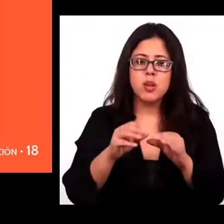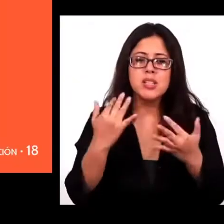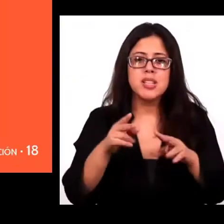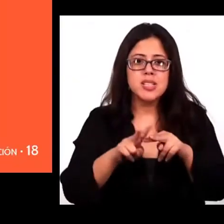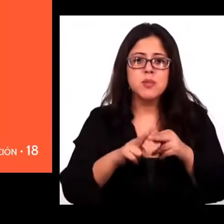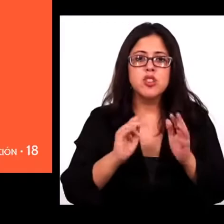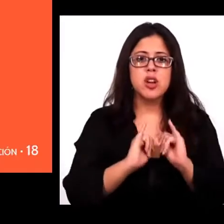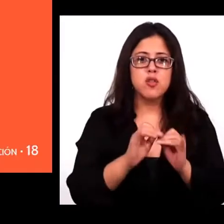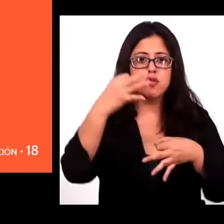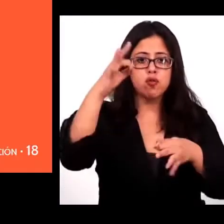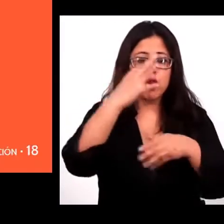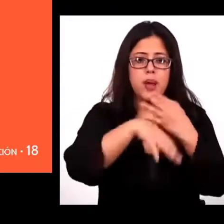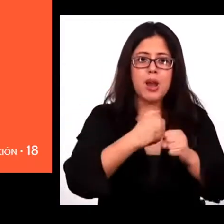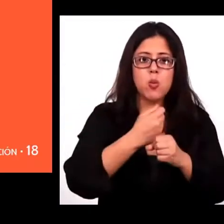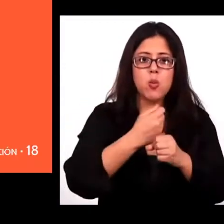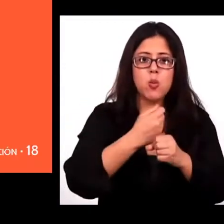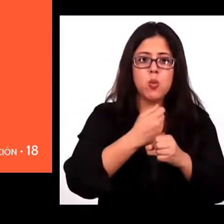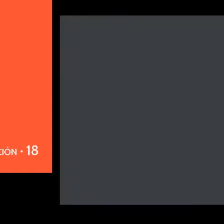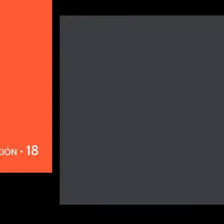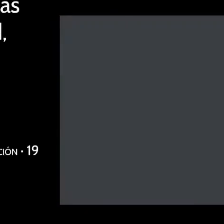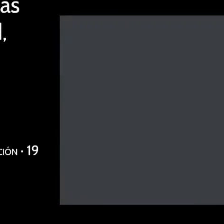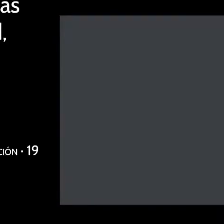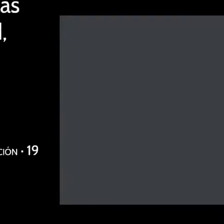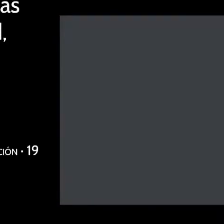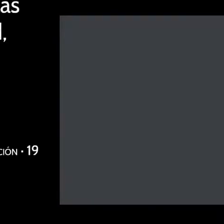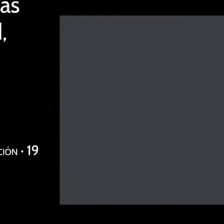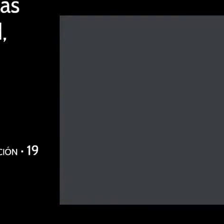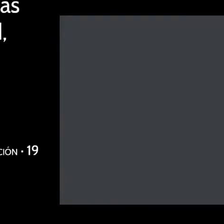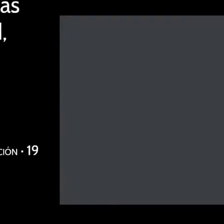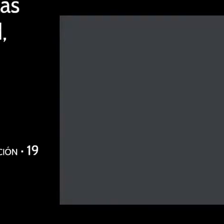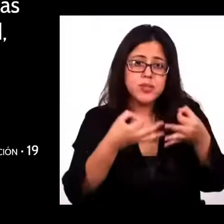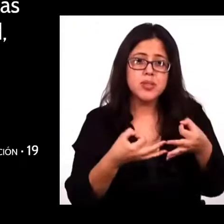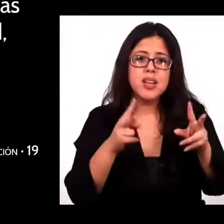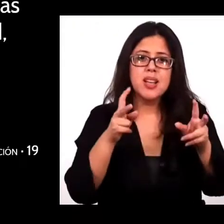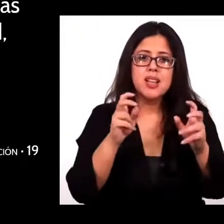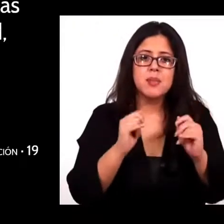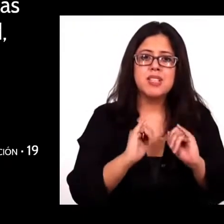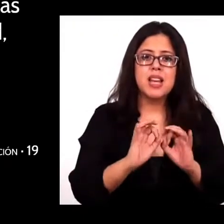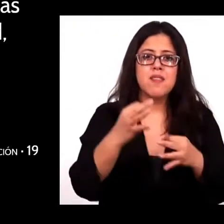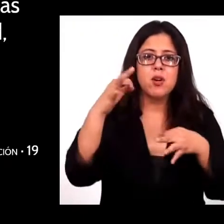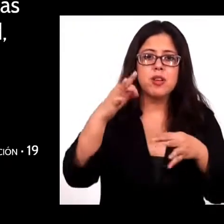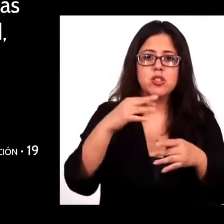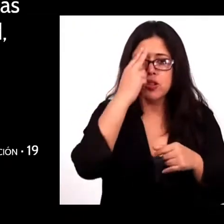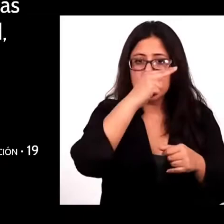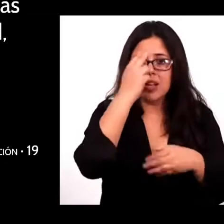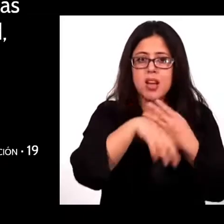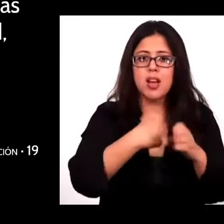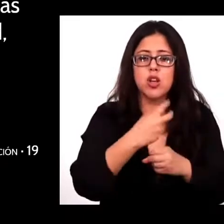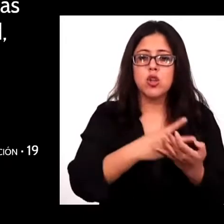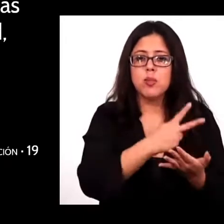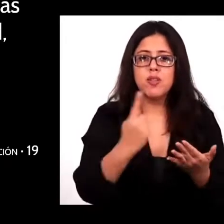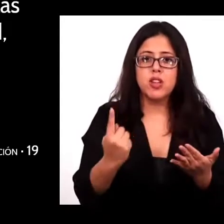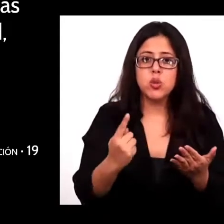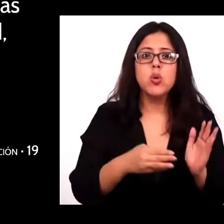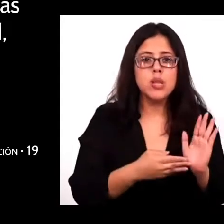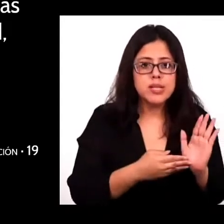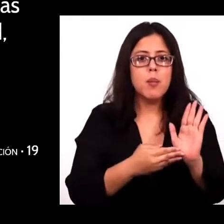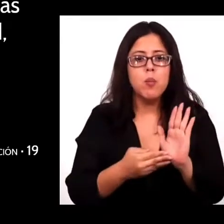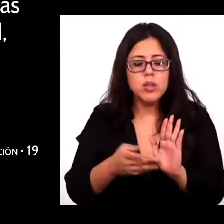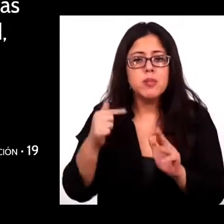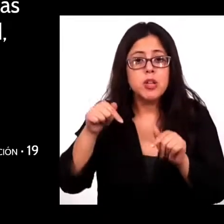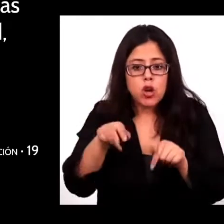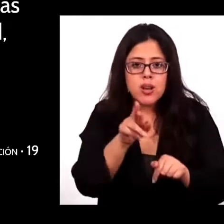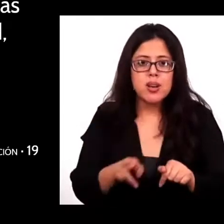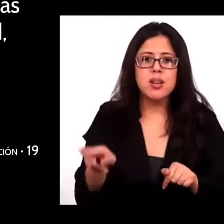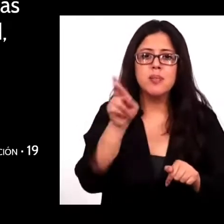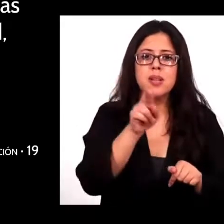anual del año pasado, en un capítulo específico, que hemos formulado en la nota técnica lanzada en marzo del 2021 y que en esta oportunidad reiteramos,